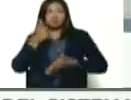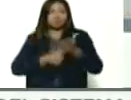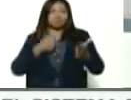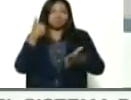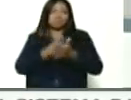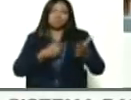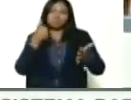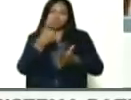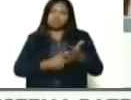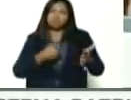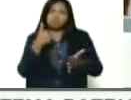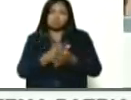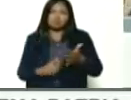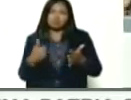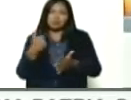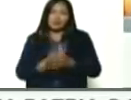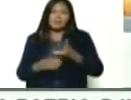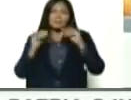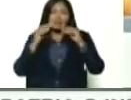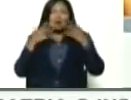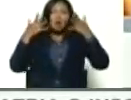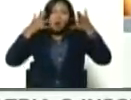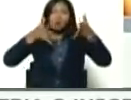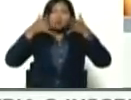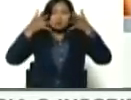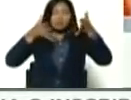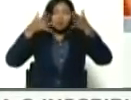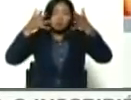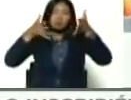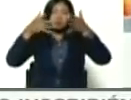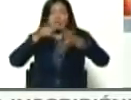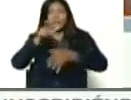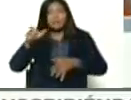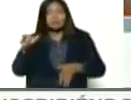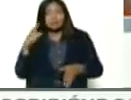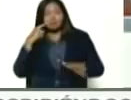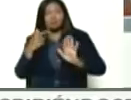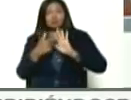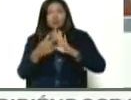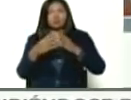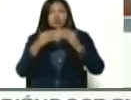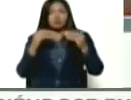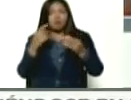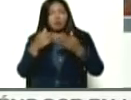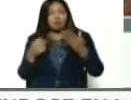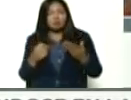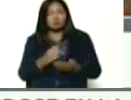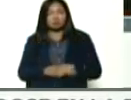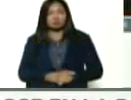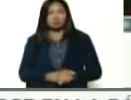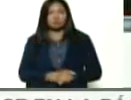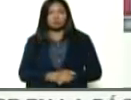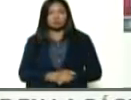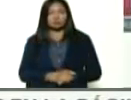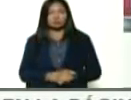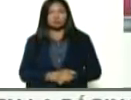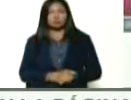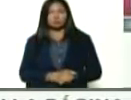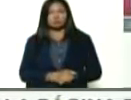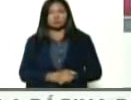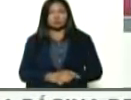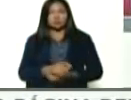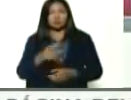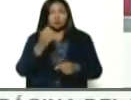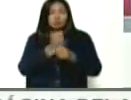a hablar a hablar orientar despertar conciencia transmitir transmitir transmitir es una labor